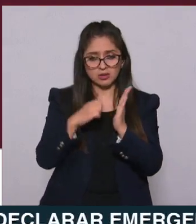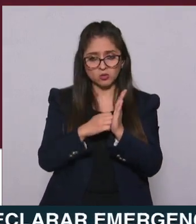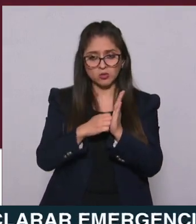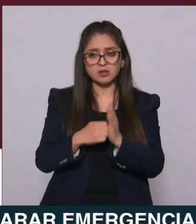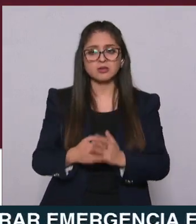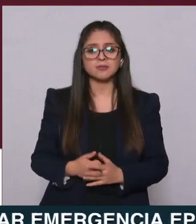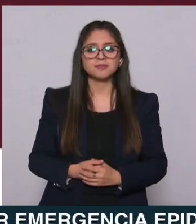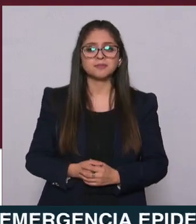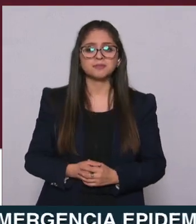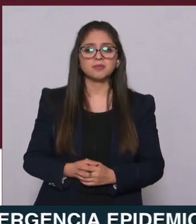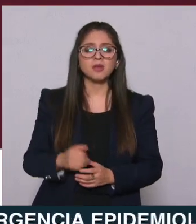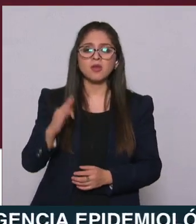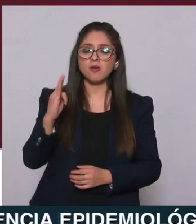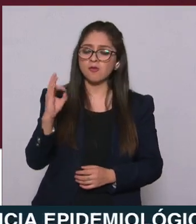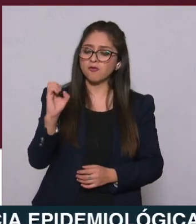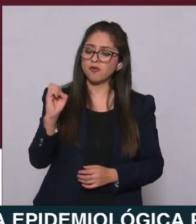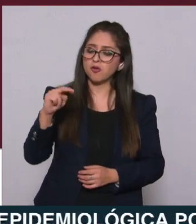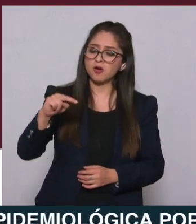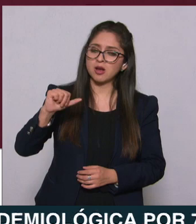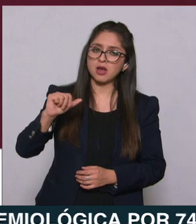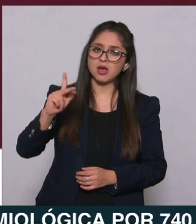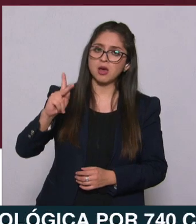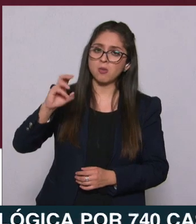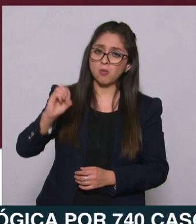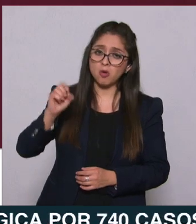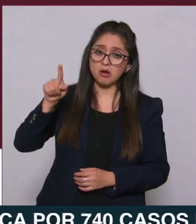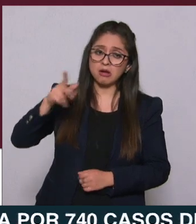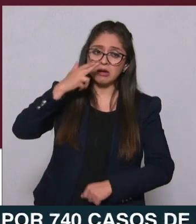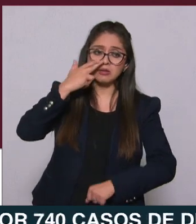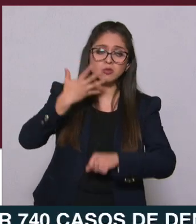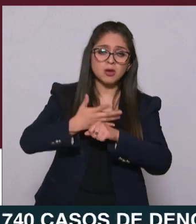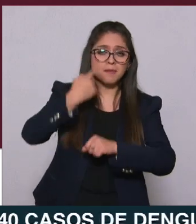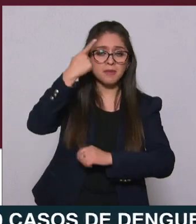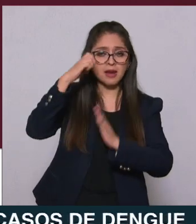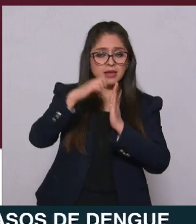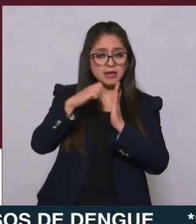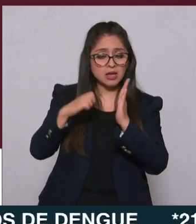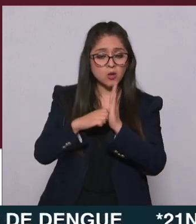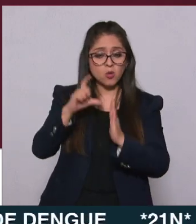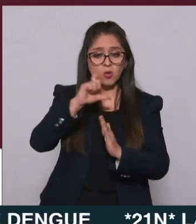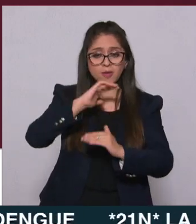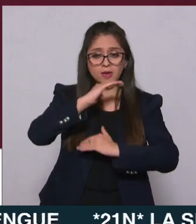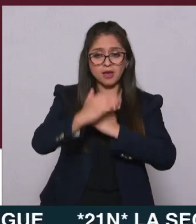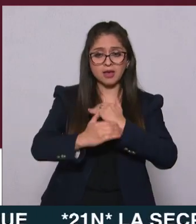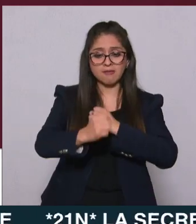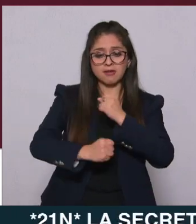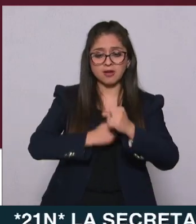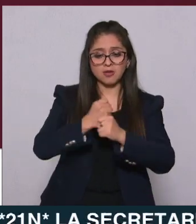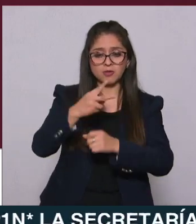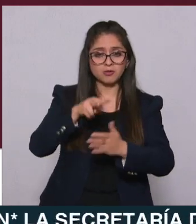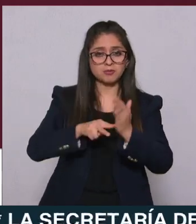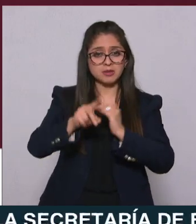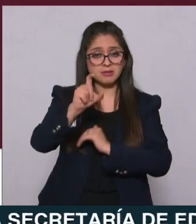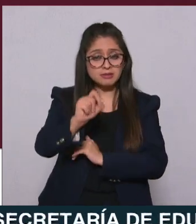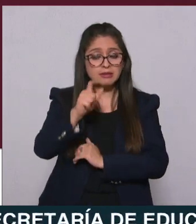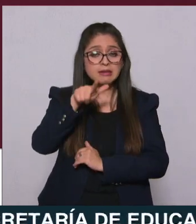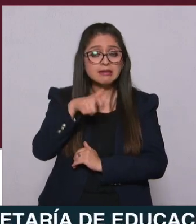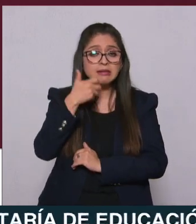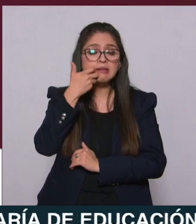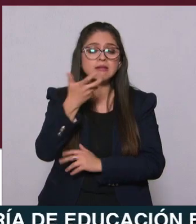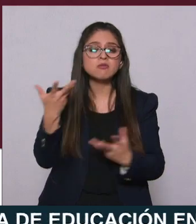FONAPO se encuentra, en un proceso de escrituración. La meta al término del 2020 es llevar a